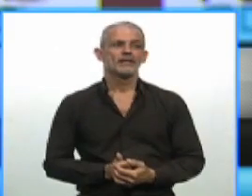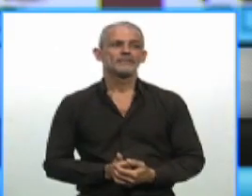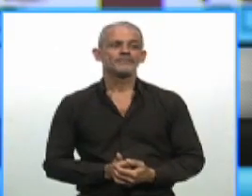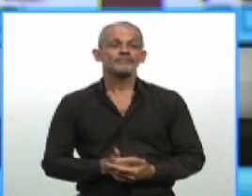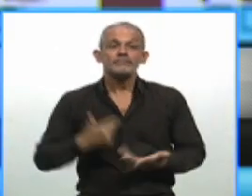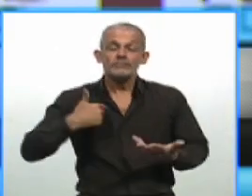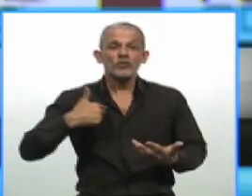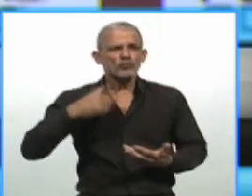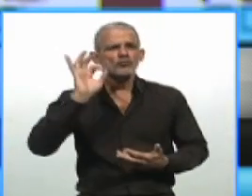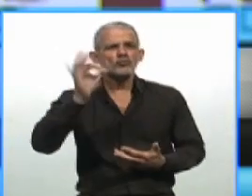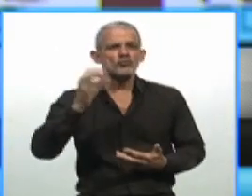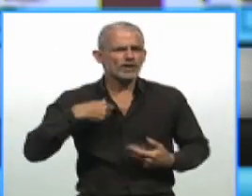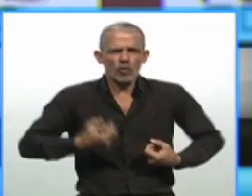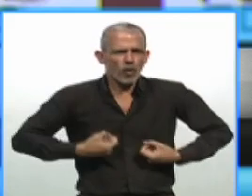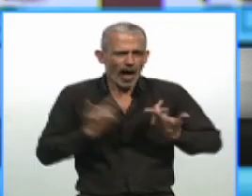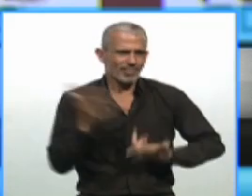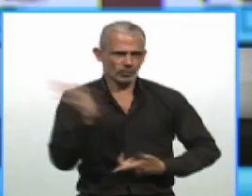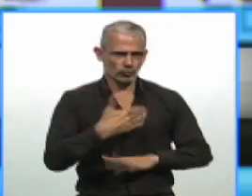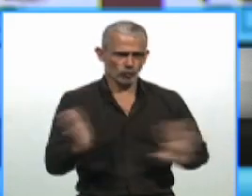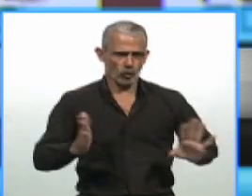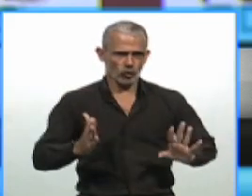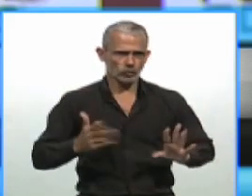Lo único que yo sé es que voy a dejar todo, ¿no? Voy a dejar